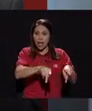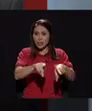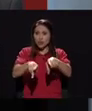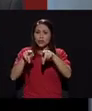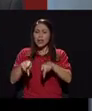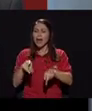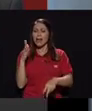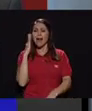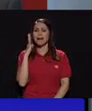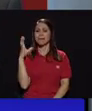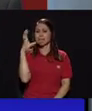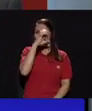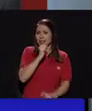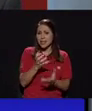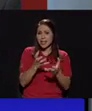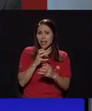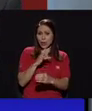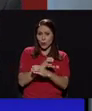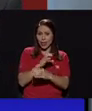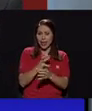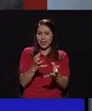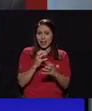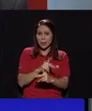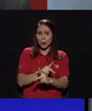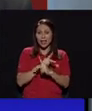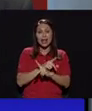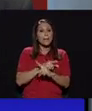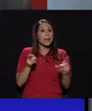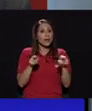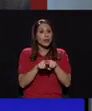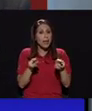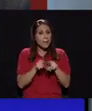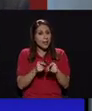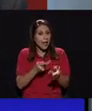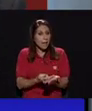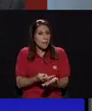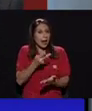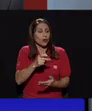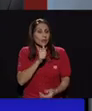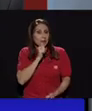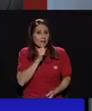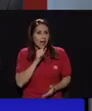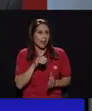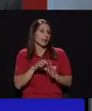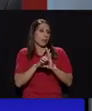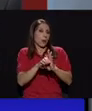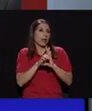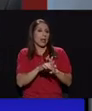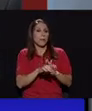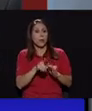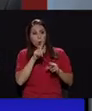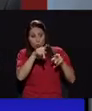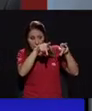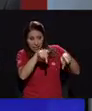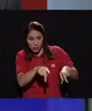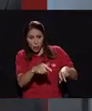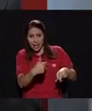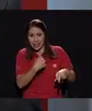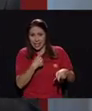quiere cuidar, los quiere proteger, pero también hay valores privados que es, bueno, el señor tiene o la señora tiene un terreno y entonces